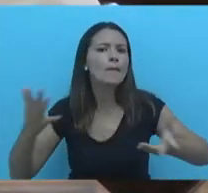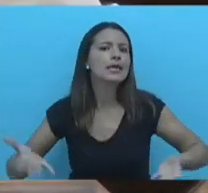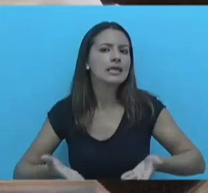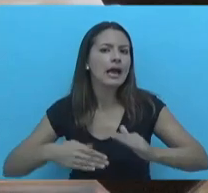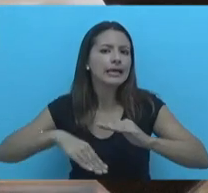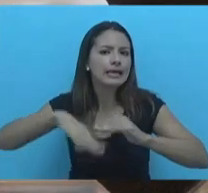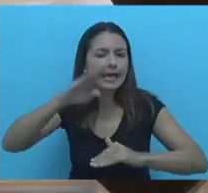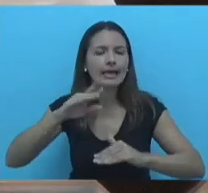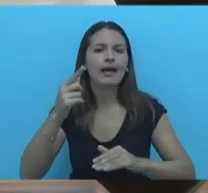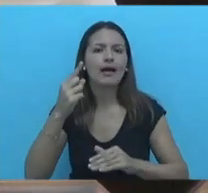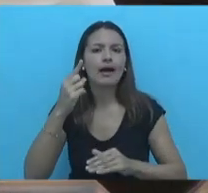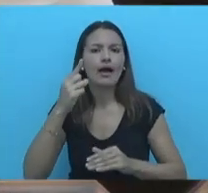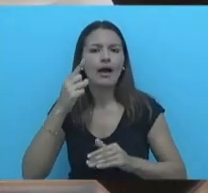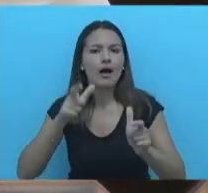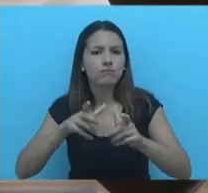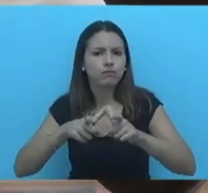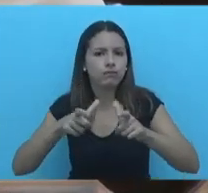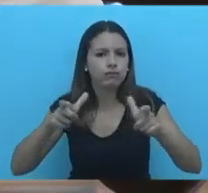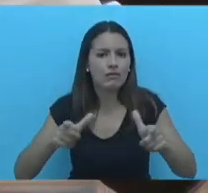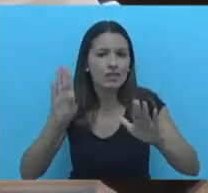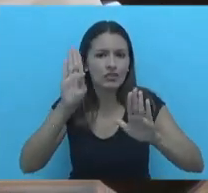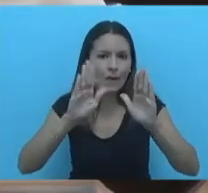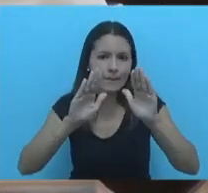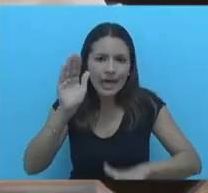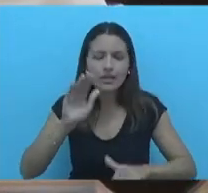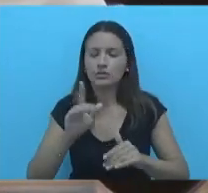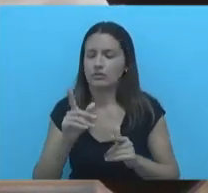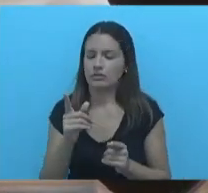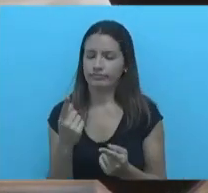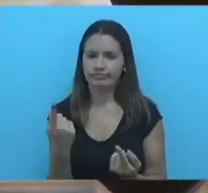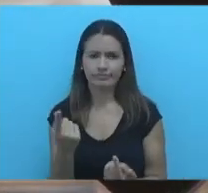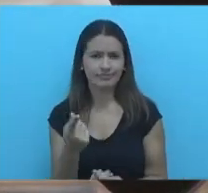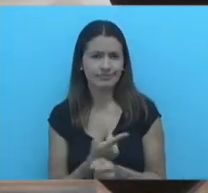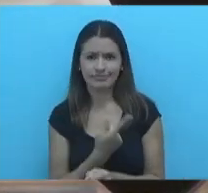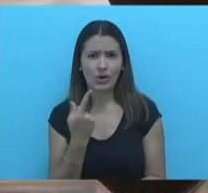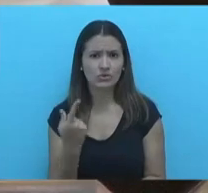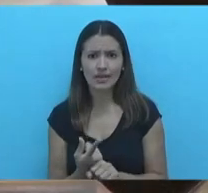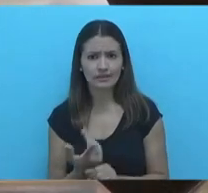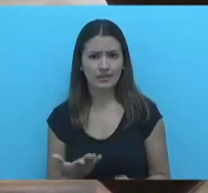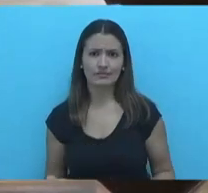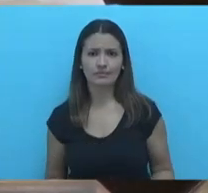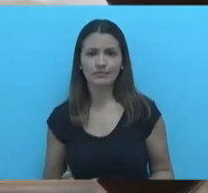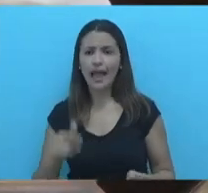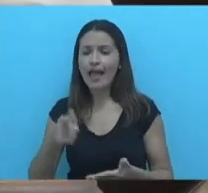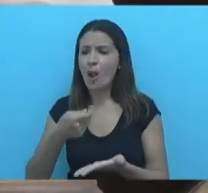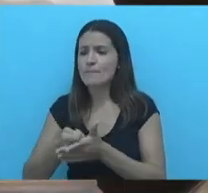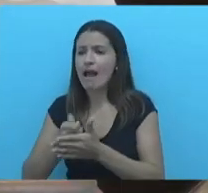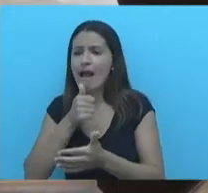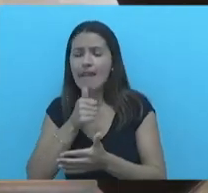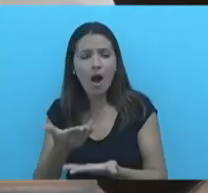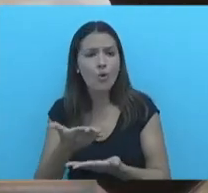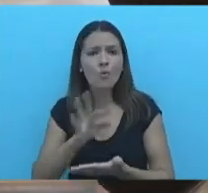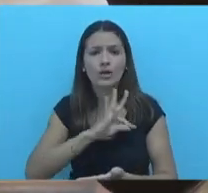inflación. Estos tarifazos conspiran precisamente contra eso. Le quitan poder adquisitivo a los